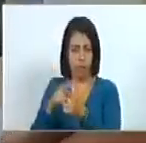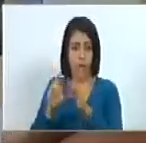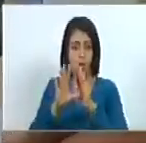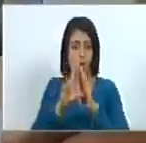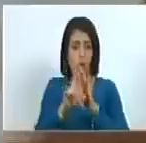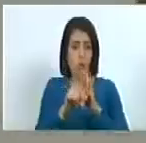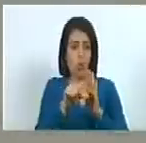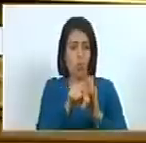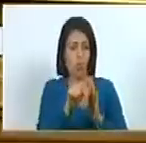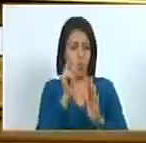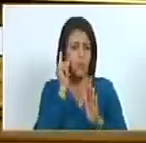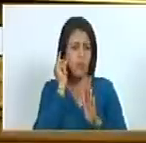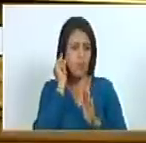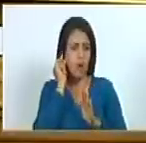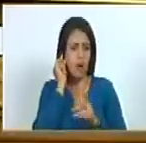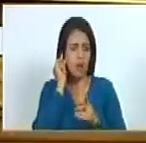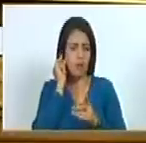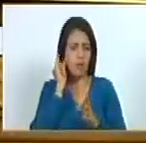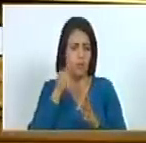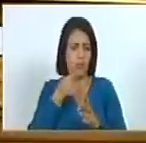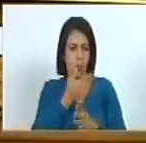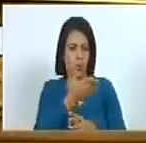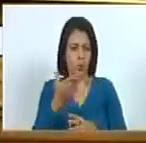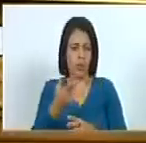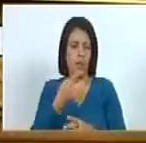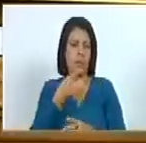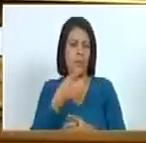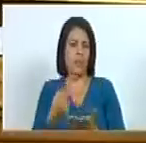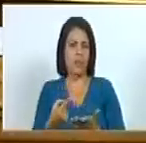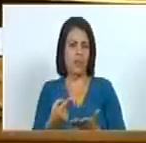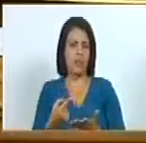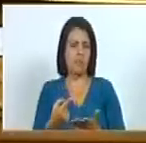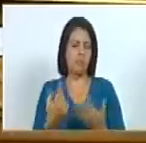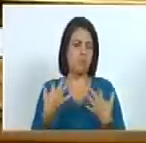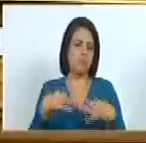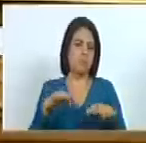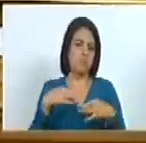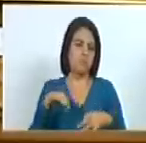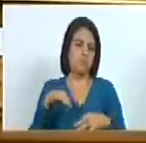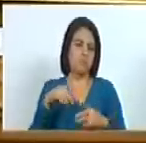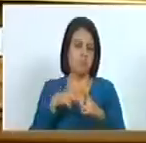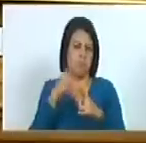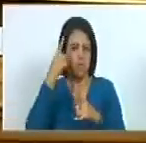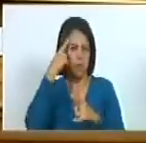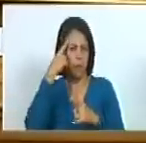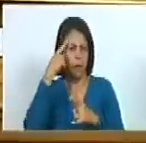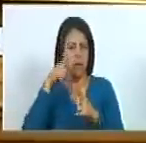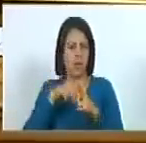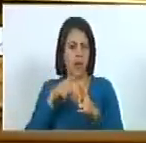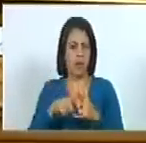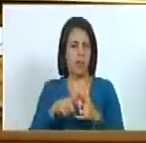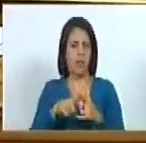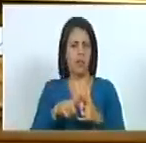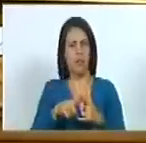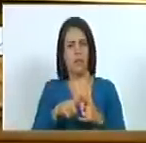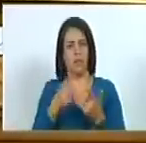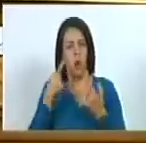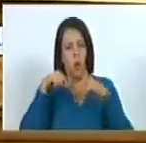ella. Y ustedes hablan como si hubieran aterrizado hoy de, no sé, de Ganímedes,